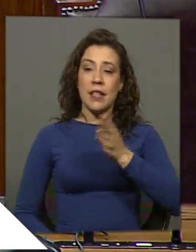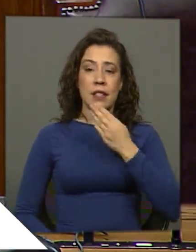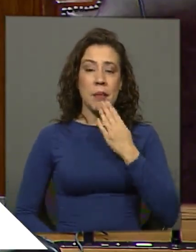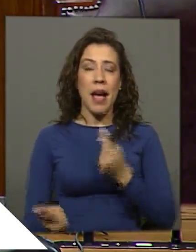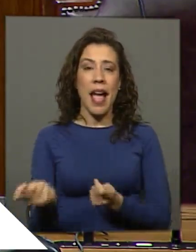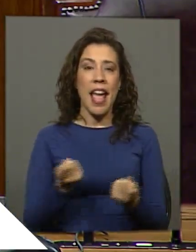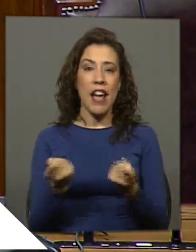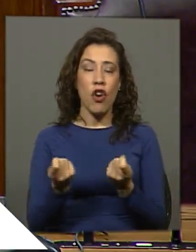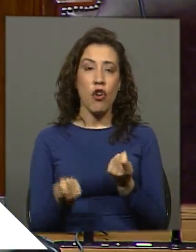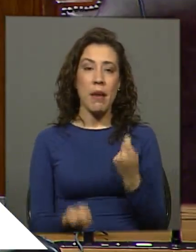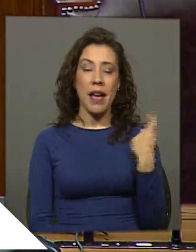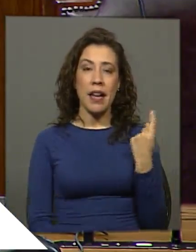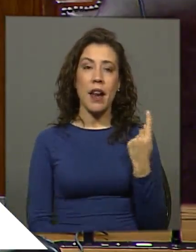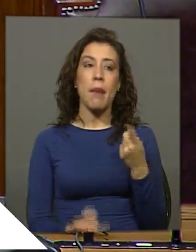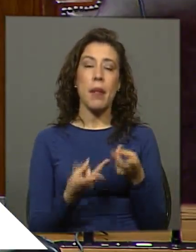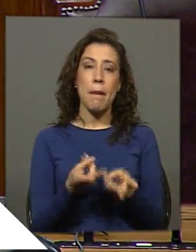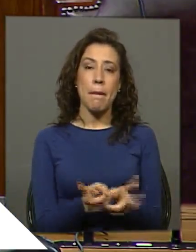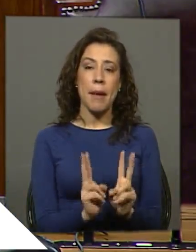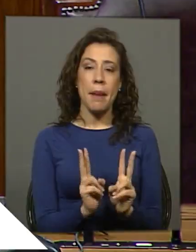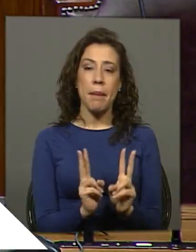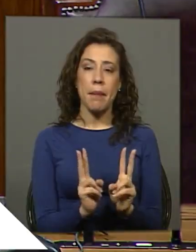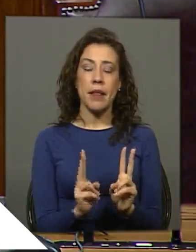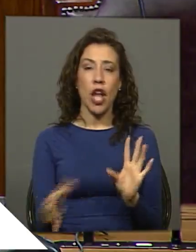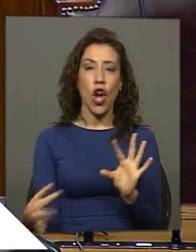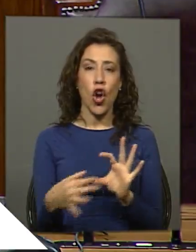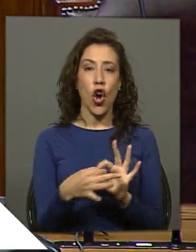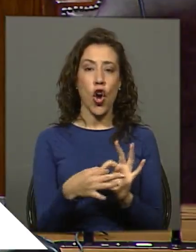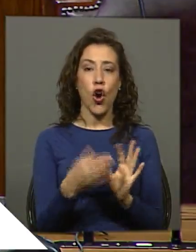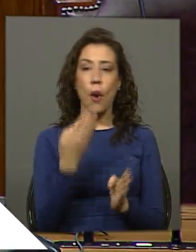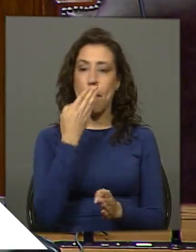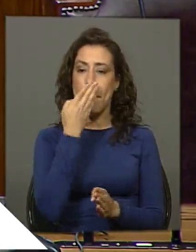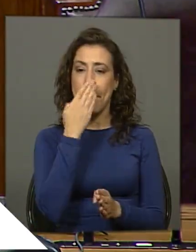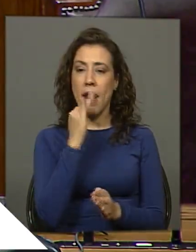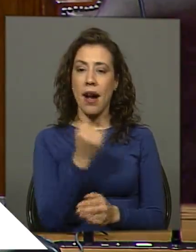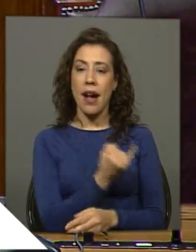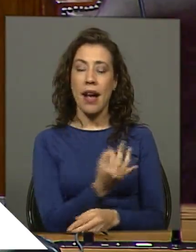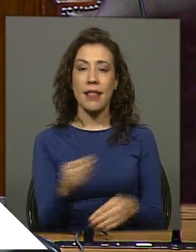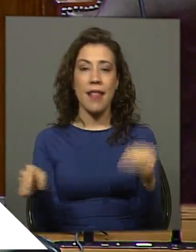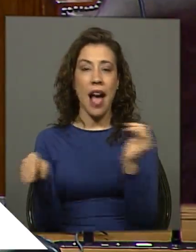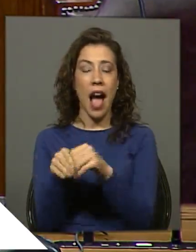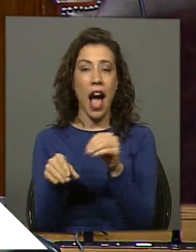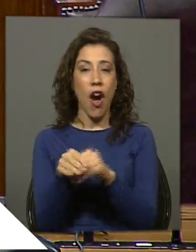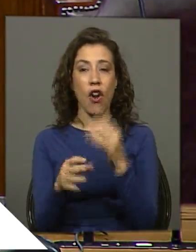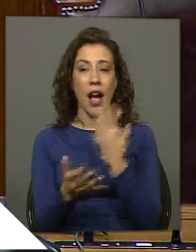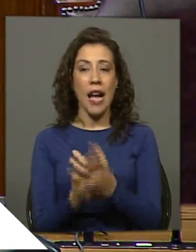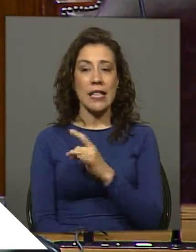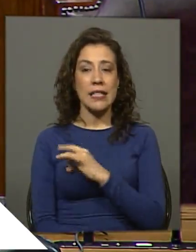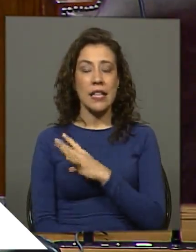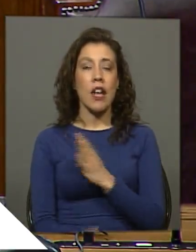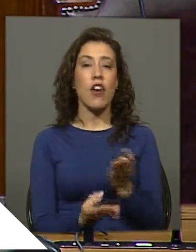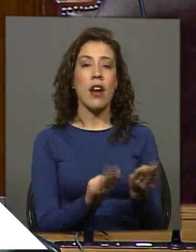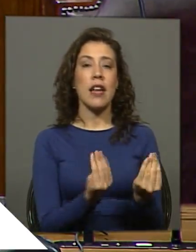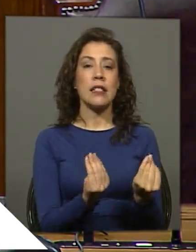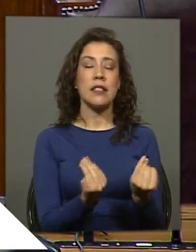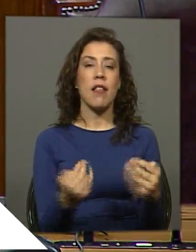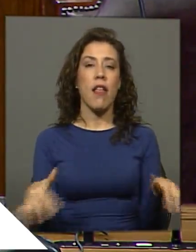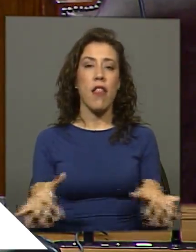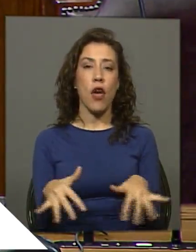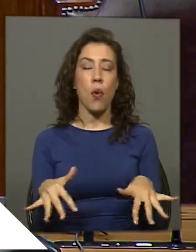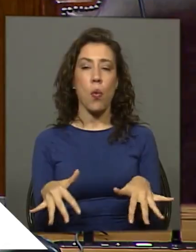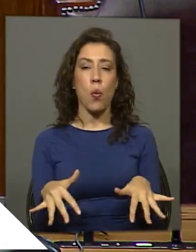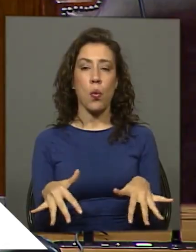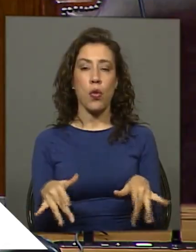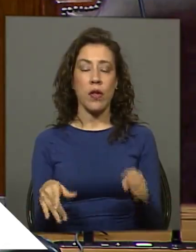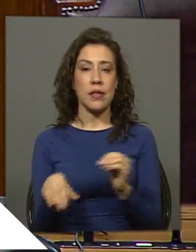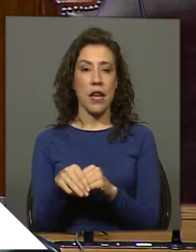para la economía en general porque va a permitir conectar mejor la cantidad de ahorros que tiene Chile con las necesidades de uso de ese